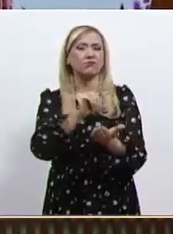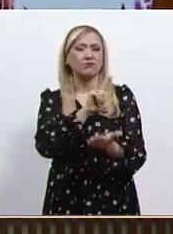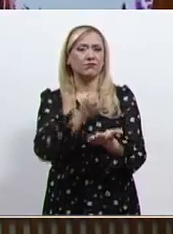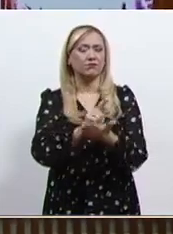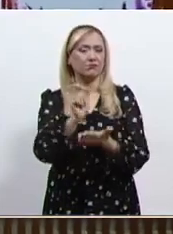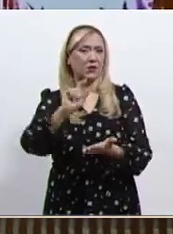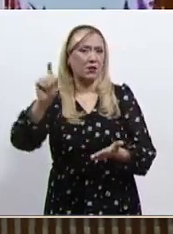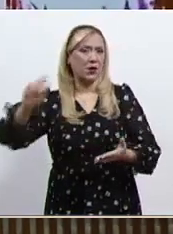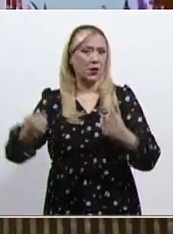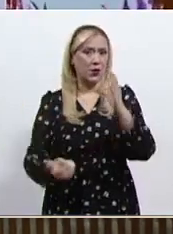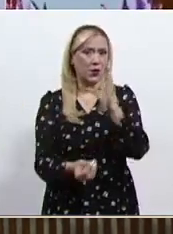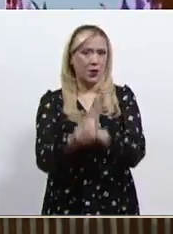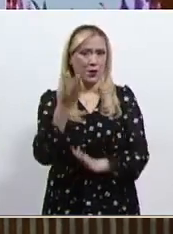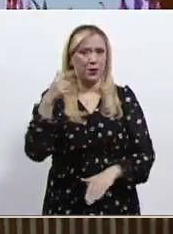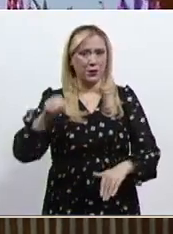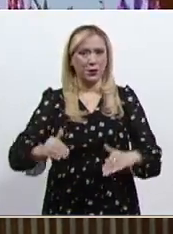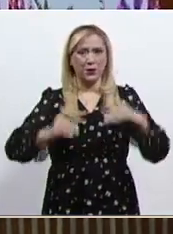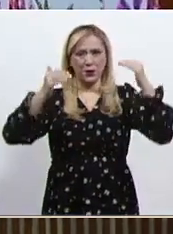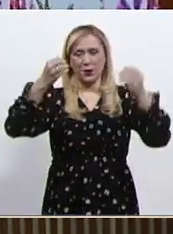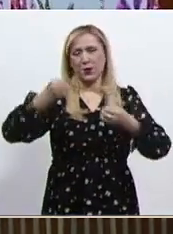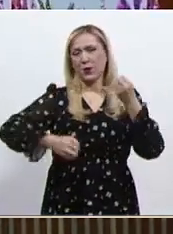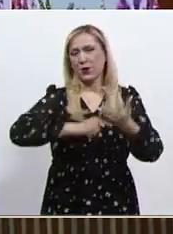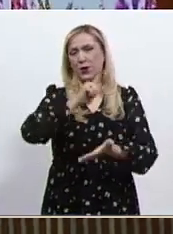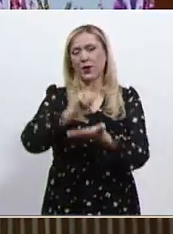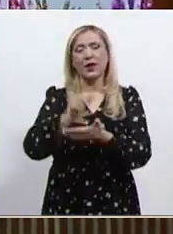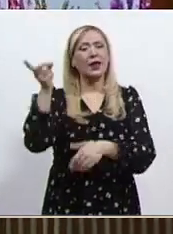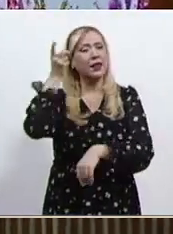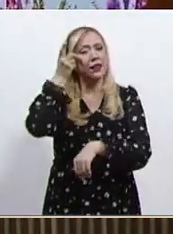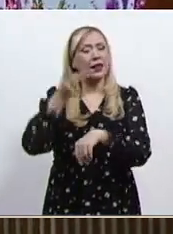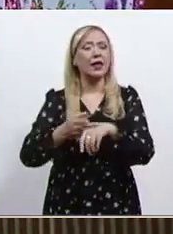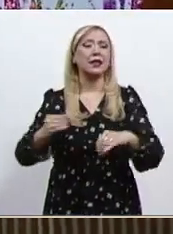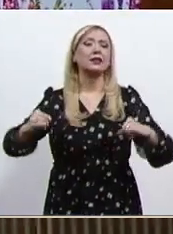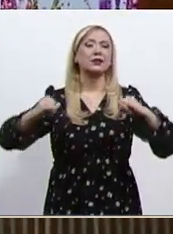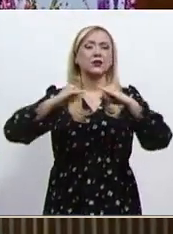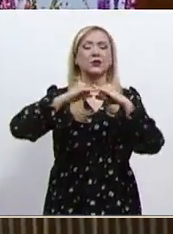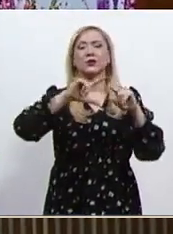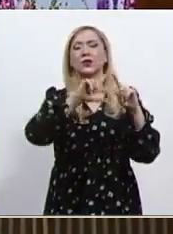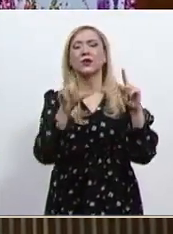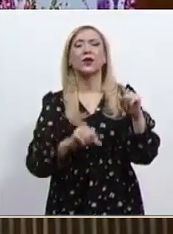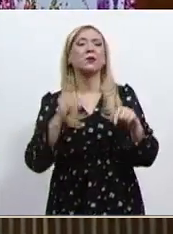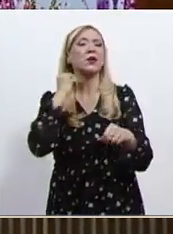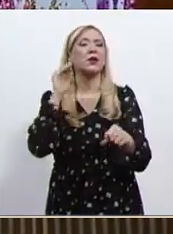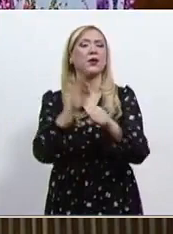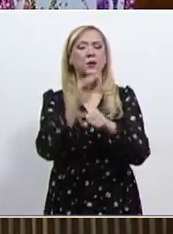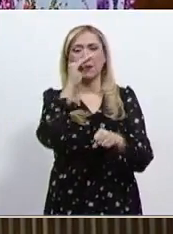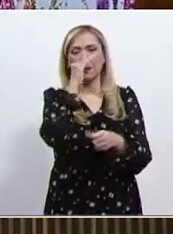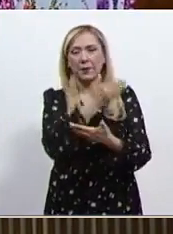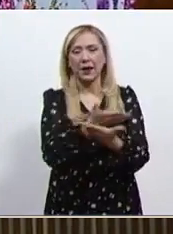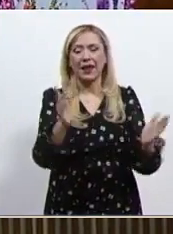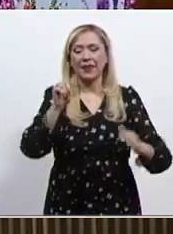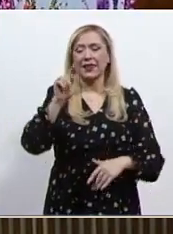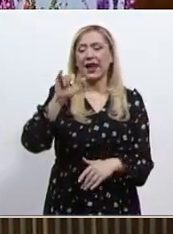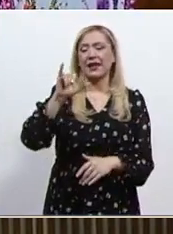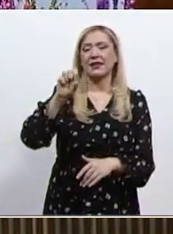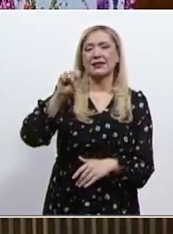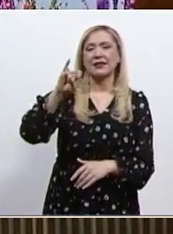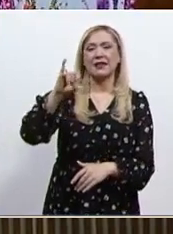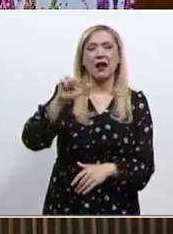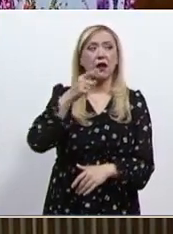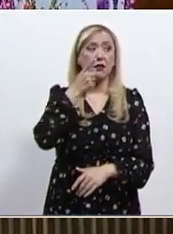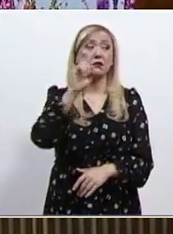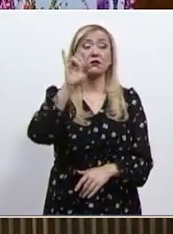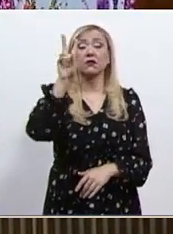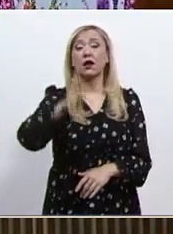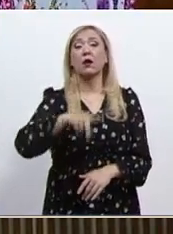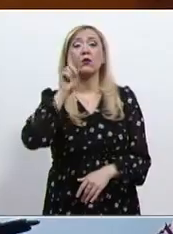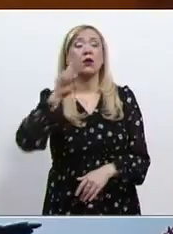de la suprema corte la directora de la defensoría pública Federal taiza Cruz parcero destacó la necesidad de buscar alternativas para que las